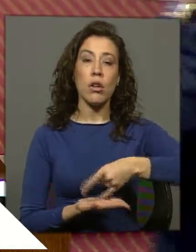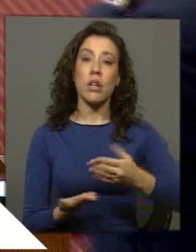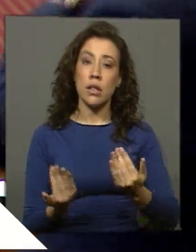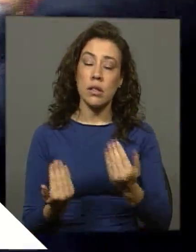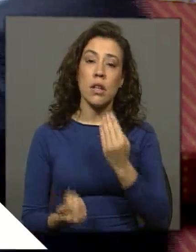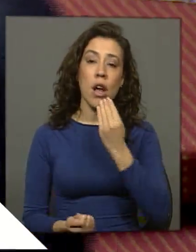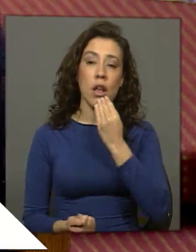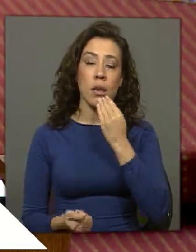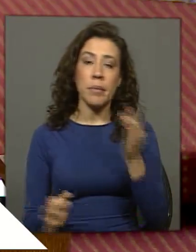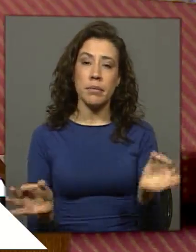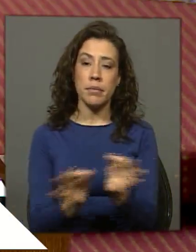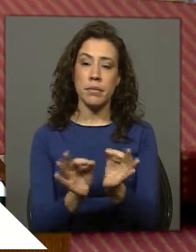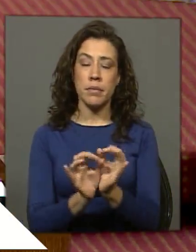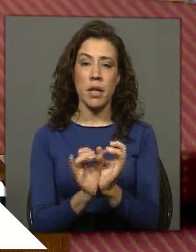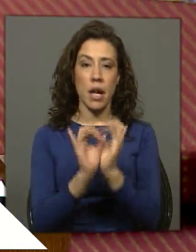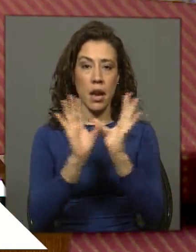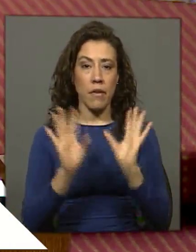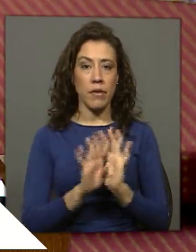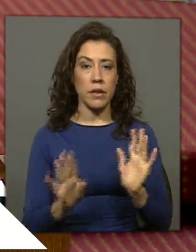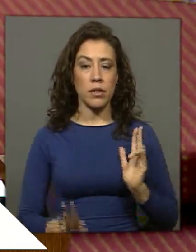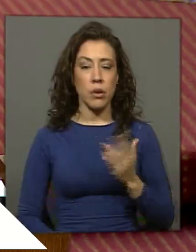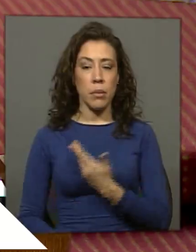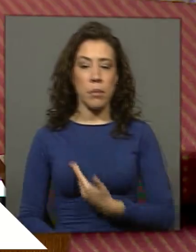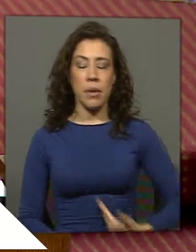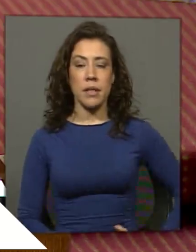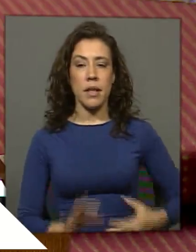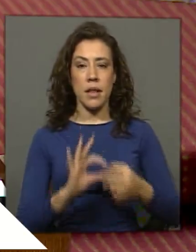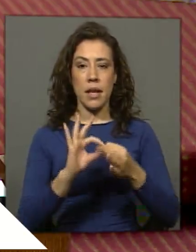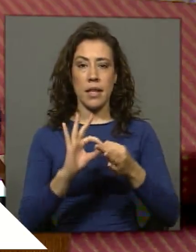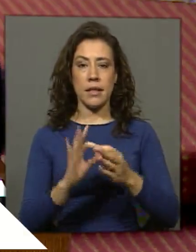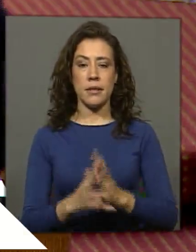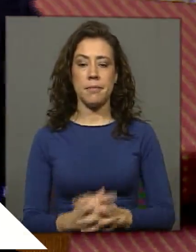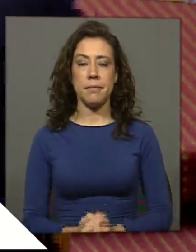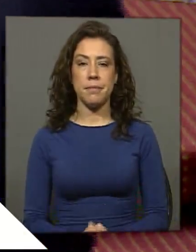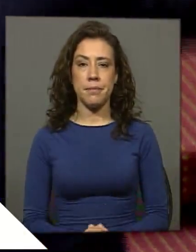también clarificar. Es dicho, señor presidente, muchas gracias.